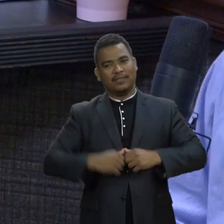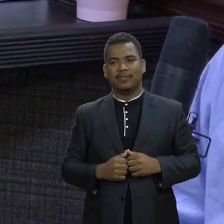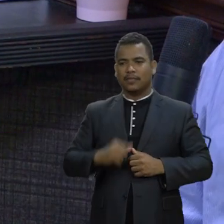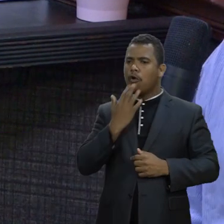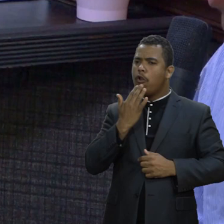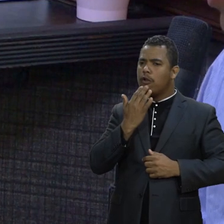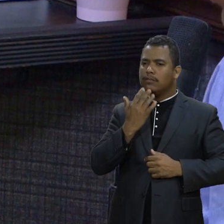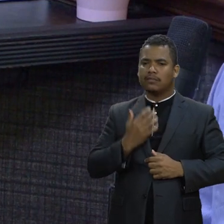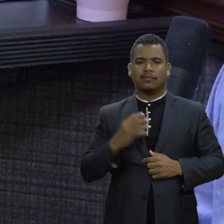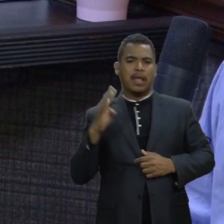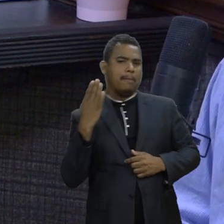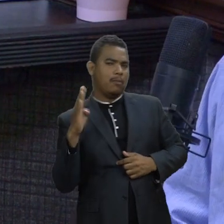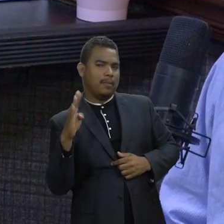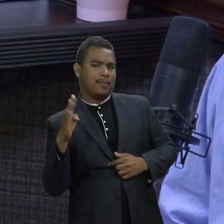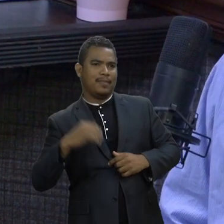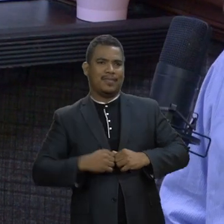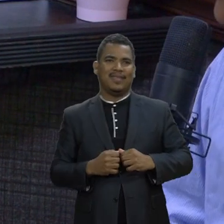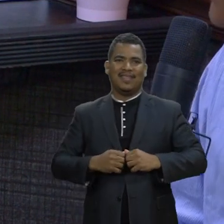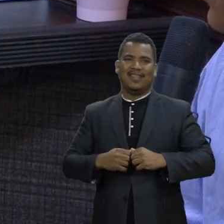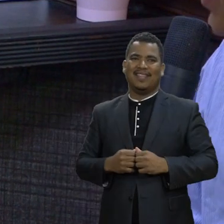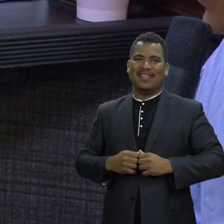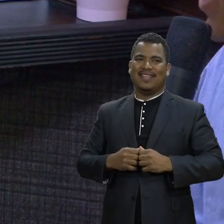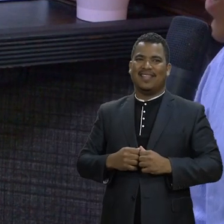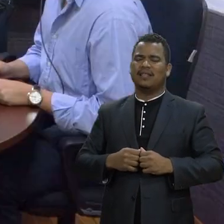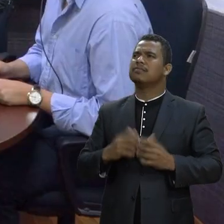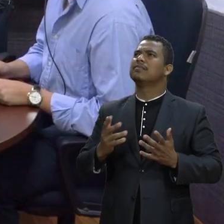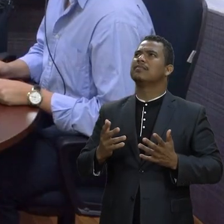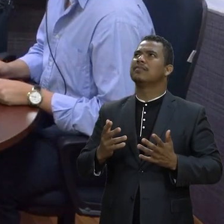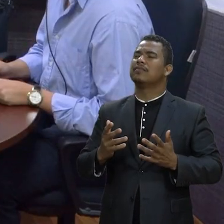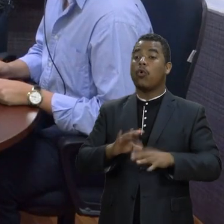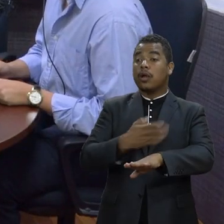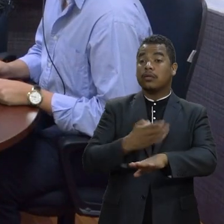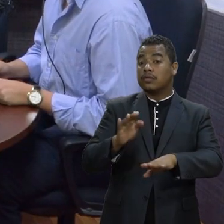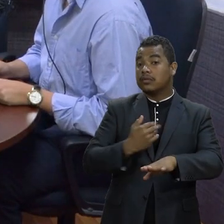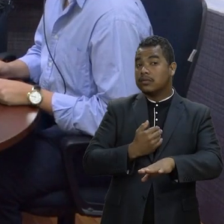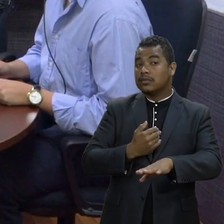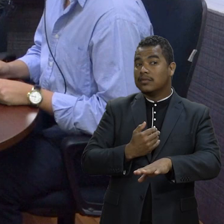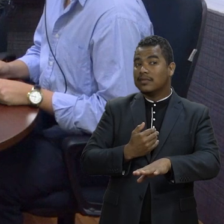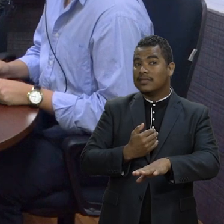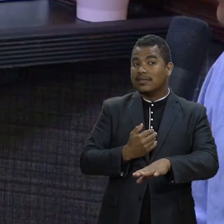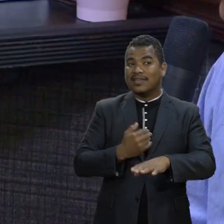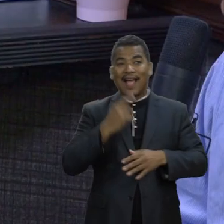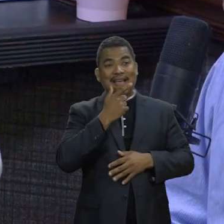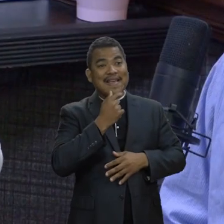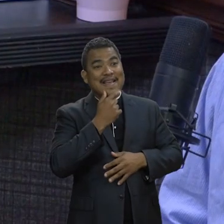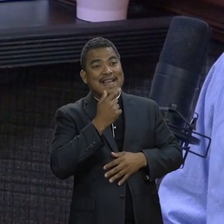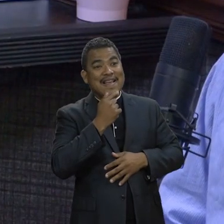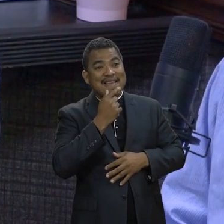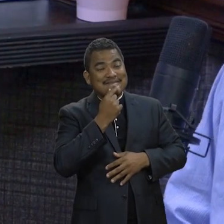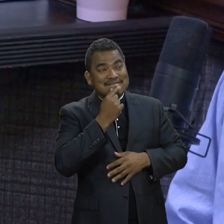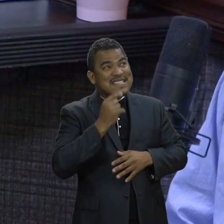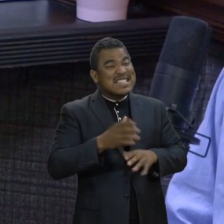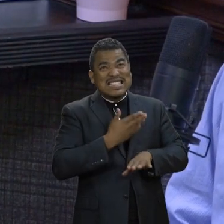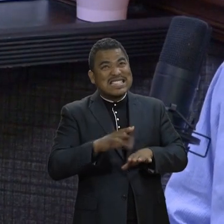Domingo. ¿Un color? Azul. Qué bonito, yo también. ¿Una canción? Ay, mi madre, que